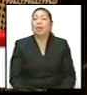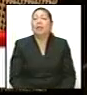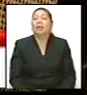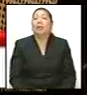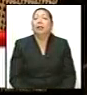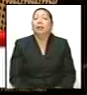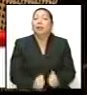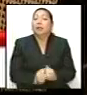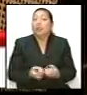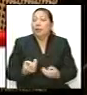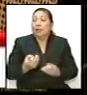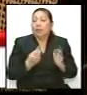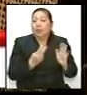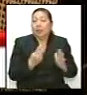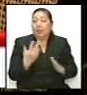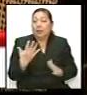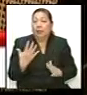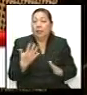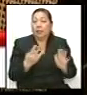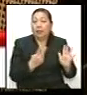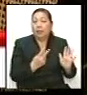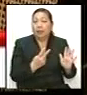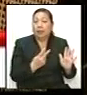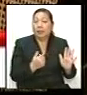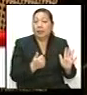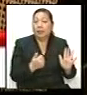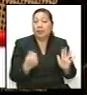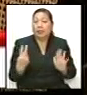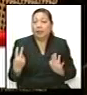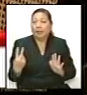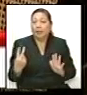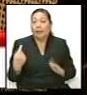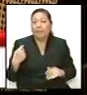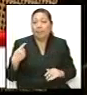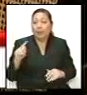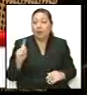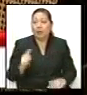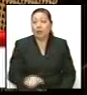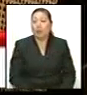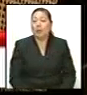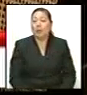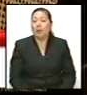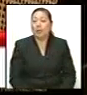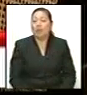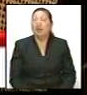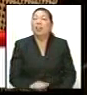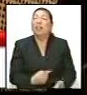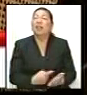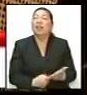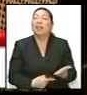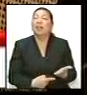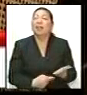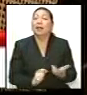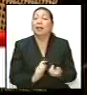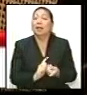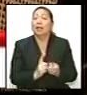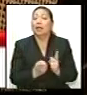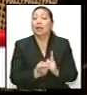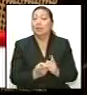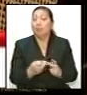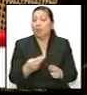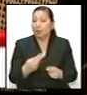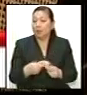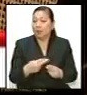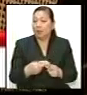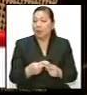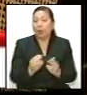con presupuestos de 75 y 67 millones respectivamente. ¿A qué se debe el cambio de denominación